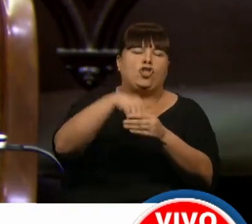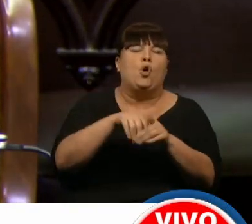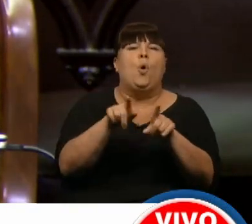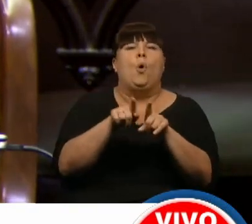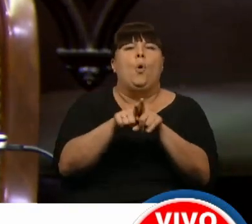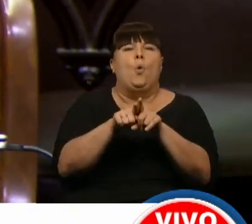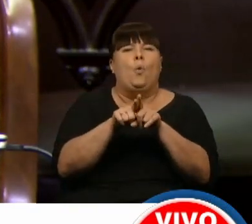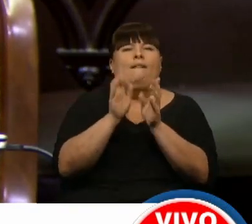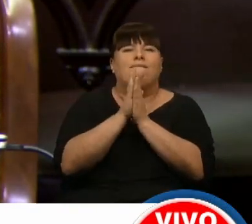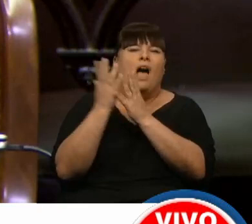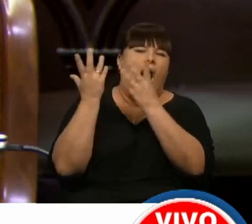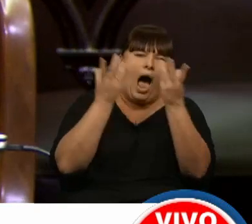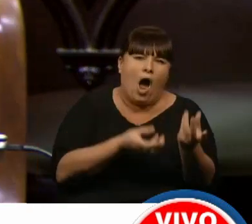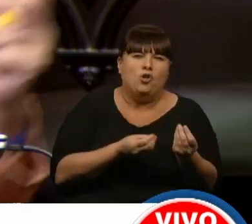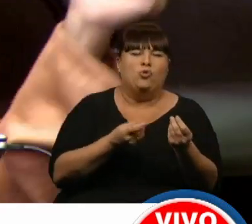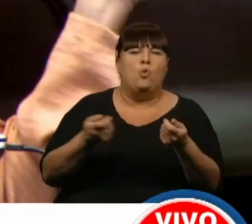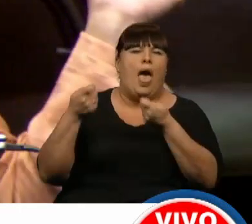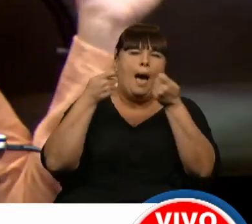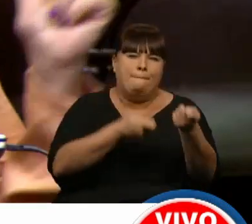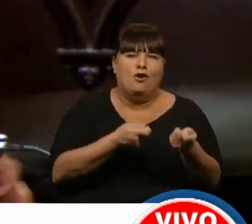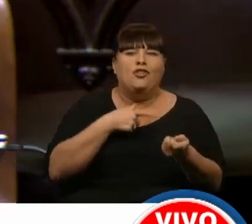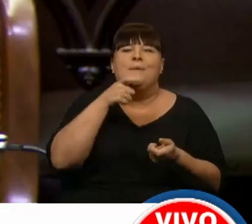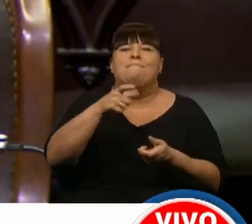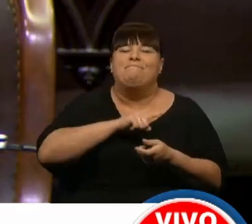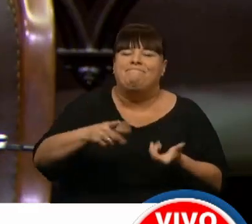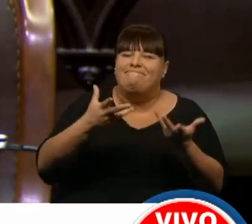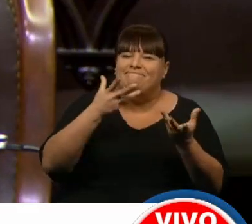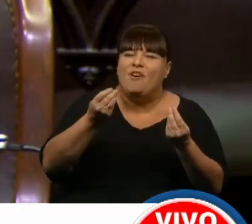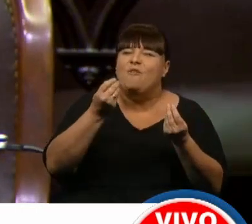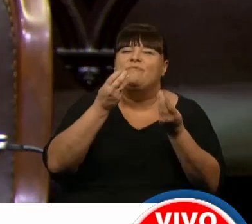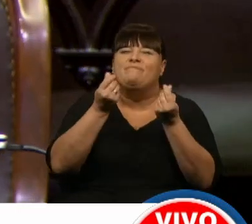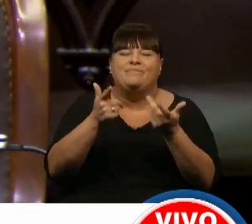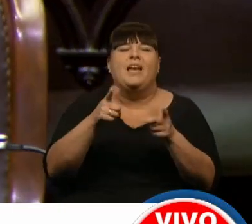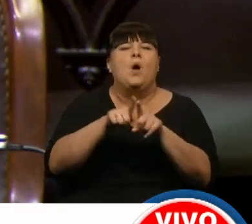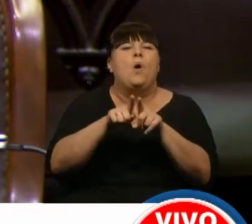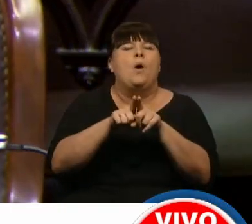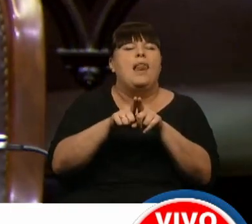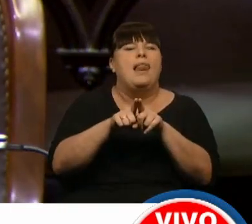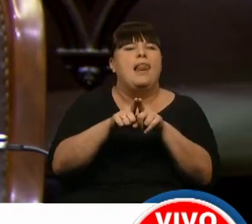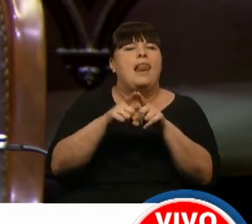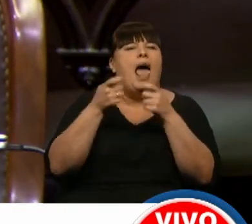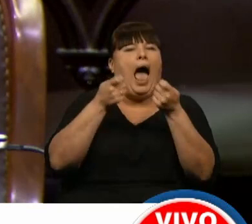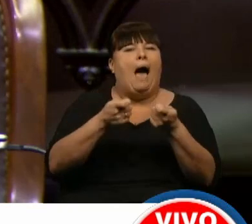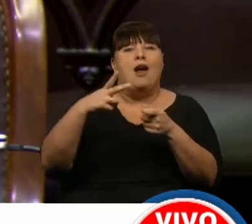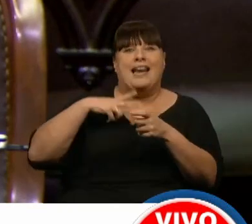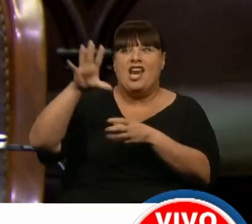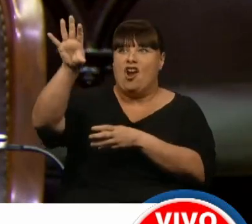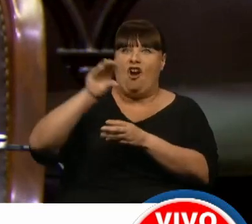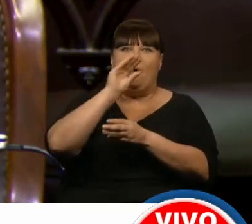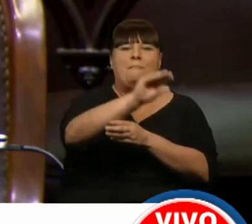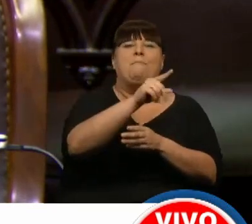una ayuda, un apoyo, no me sale, de la